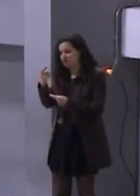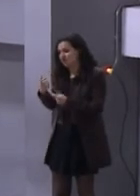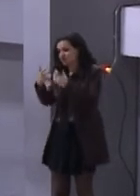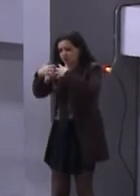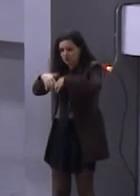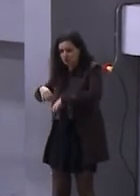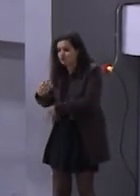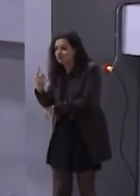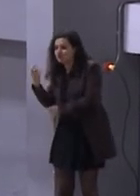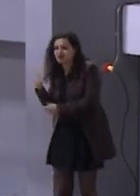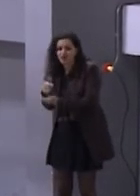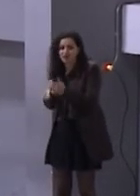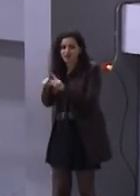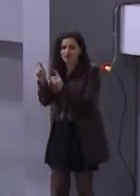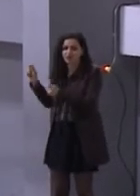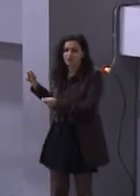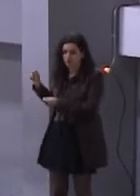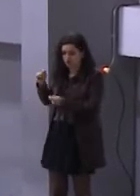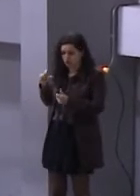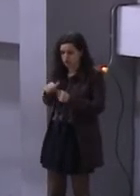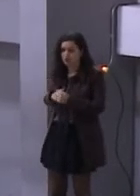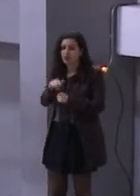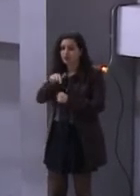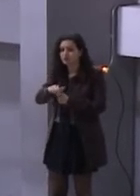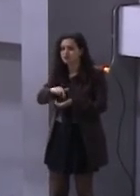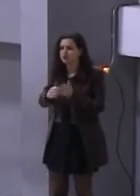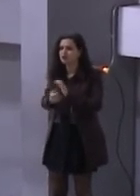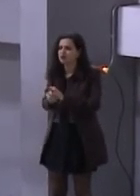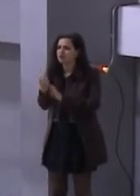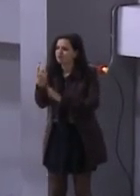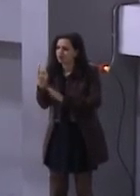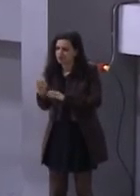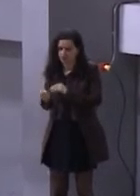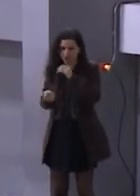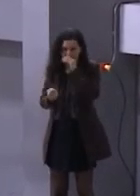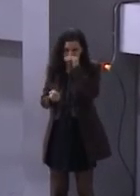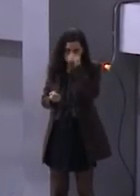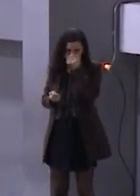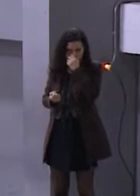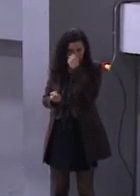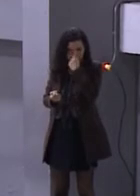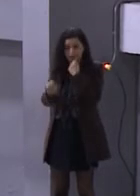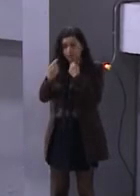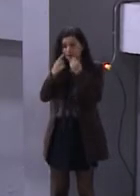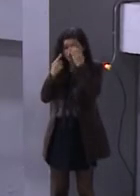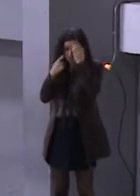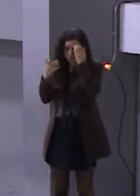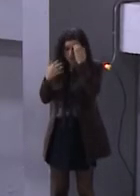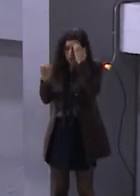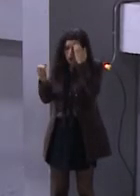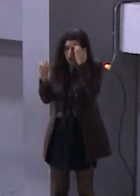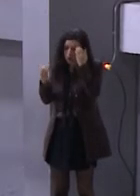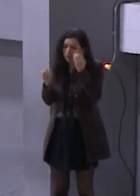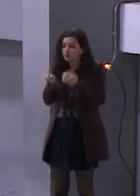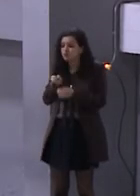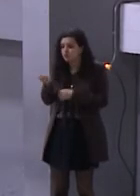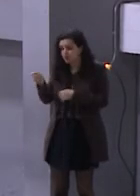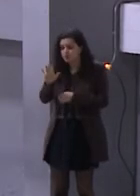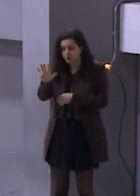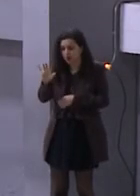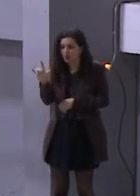de inversión. Esos son faltantes. ¿Listo? Vamos a ver cuánto recibimos. El lunes